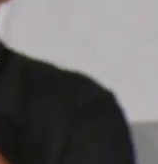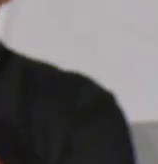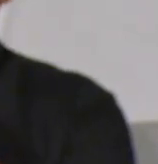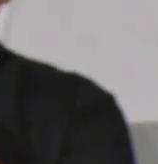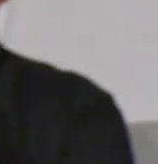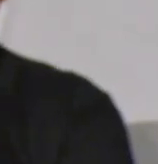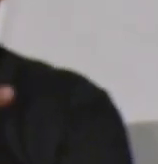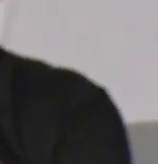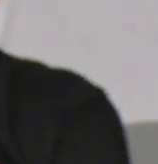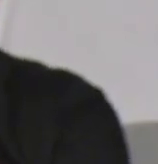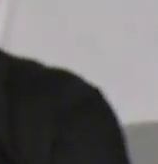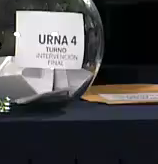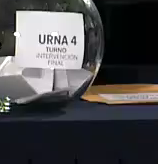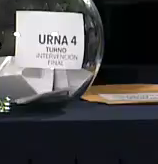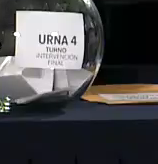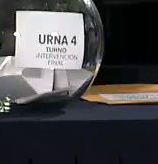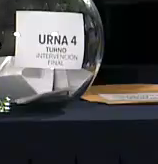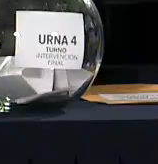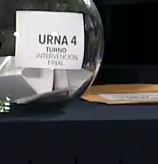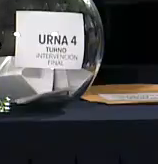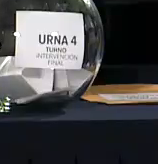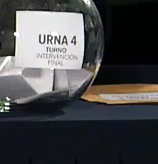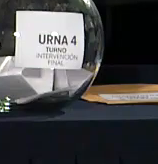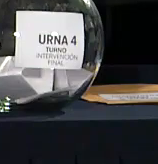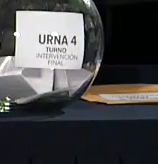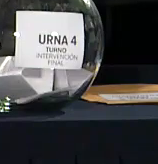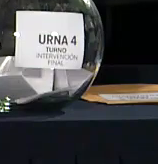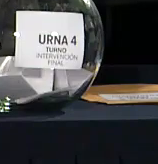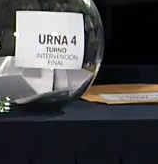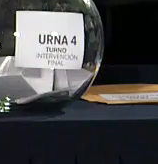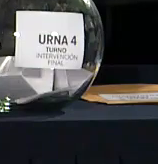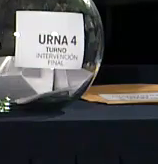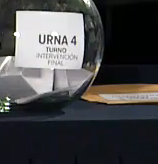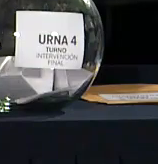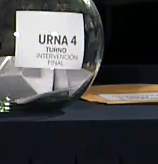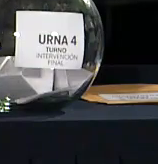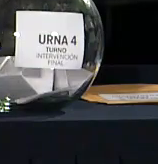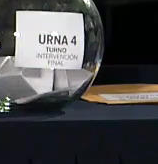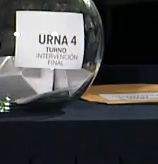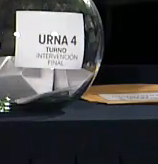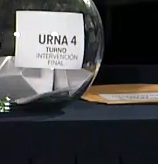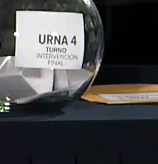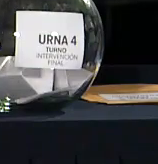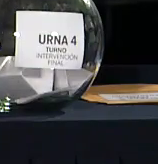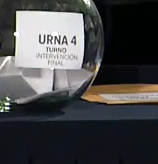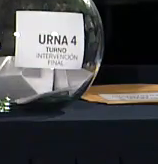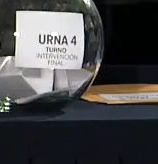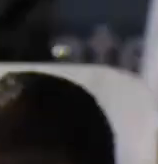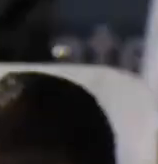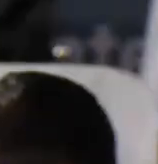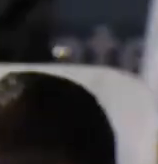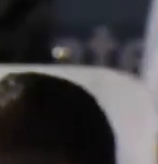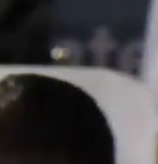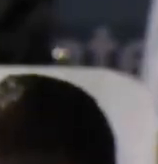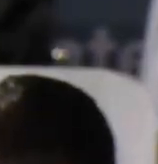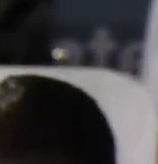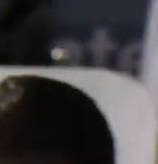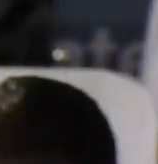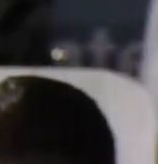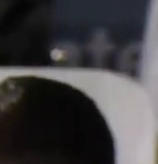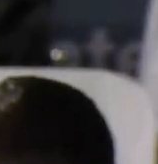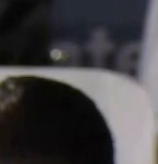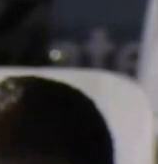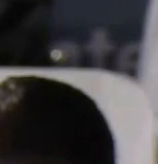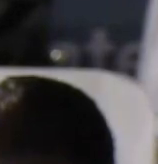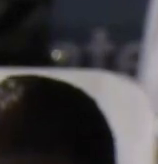Cancino. Hola Marisa, ¿cómo estás? Qué gusto saludarte. Marisa, César, bienvenidos a esta, a su casa, el Centro de Convenciones Yucatán Siglo XXI,